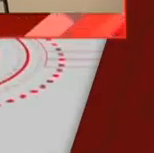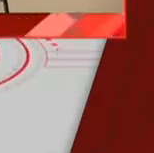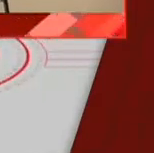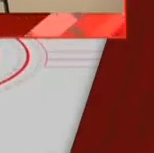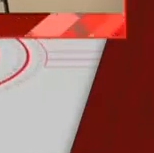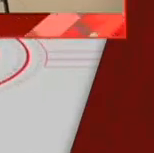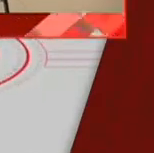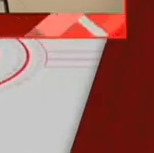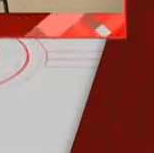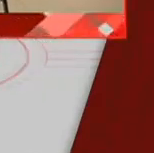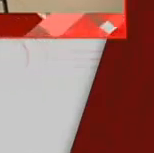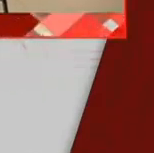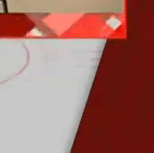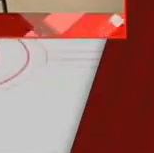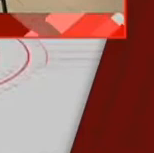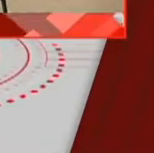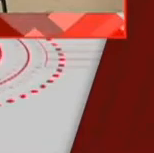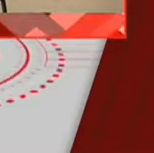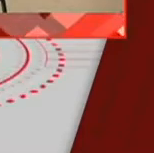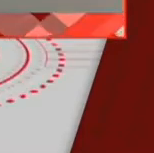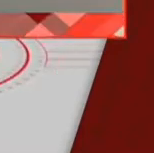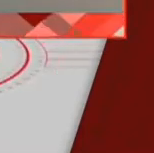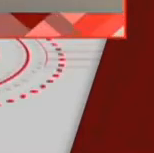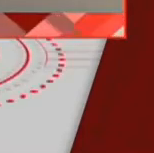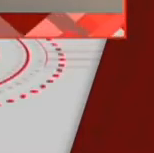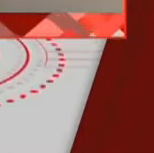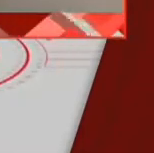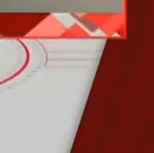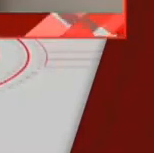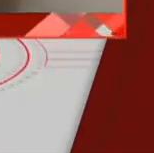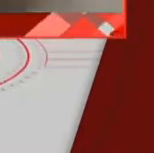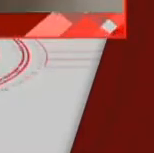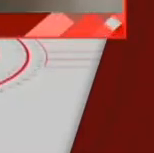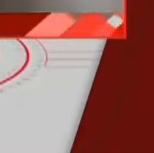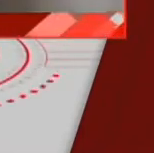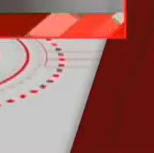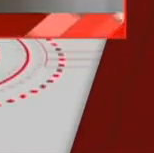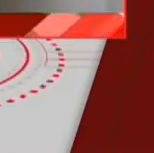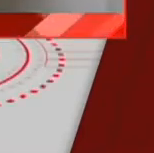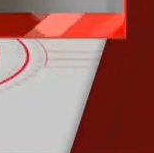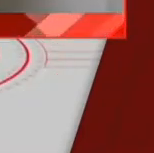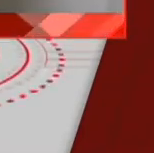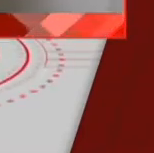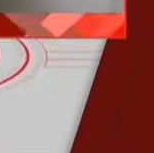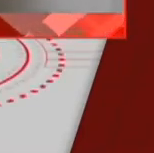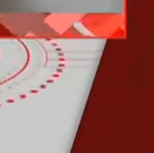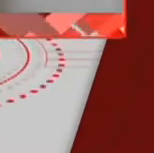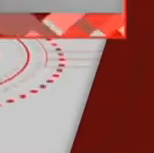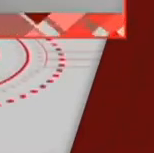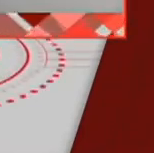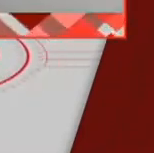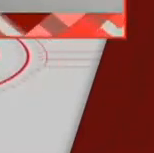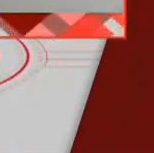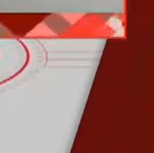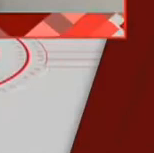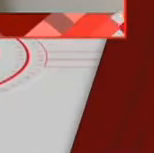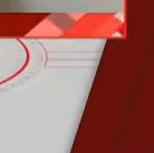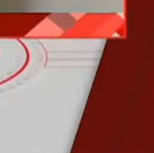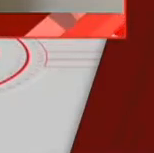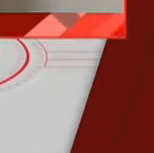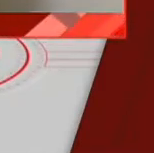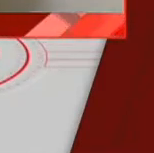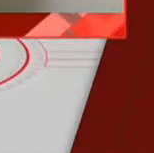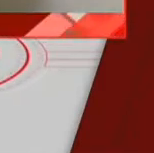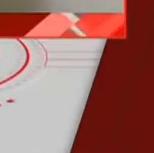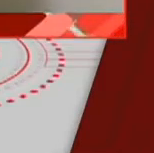de las instituciones, es lo que me parece en parte ha logrado que se busque al psicólogo desde una perspectiva diferente. Y como bien